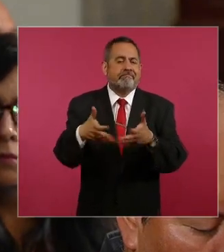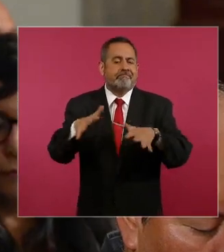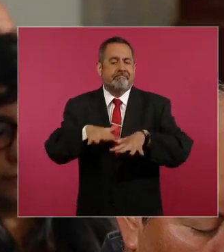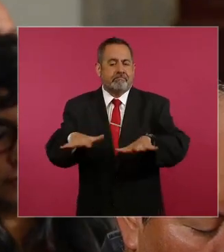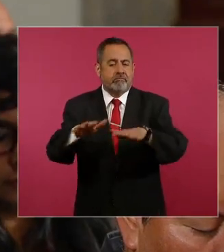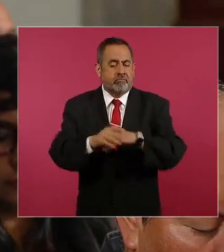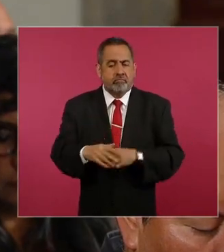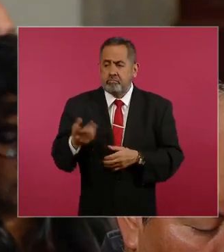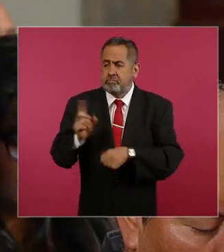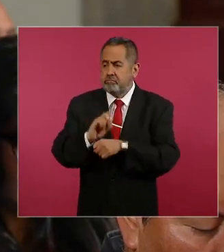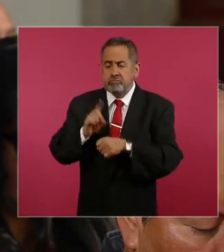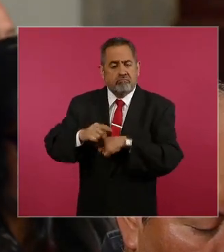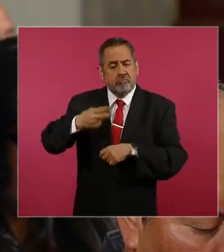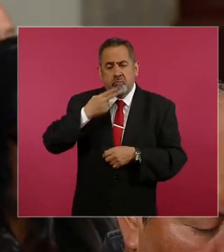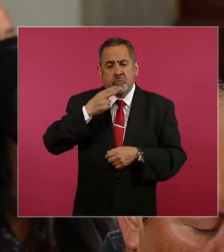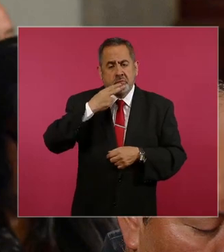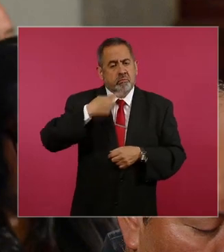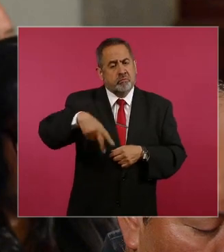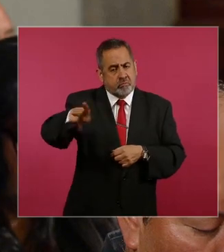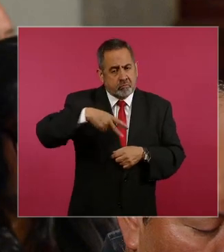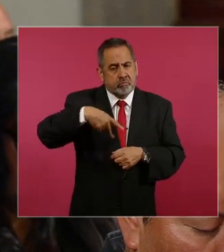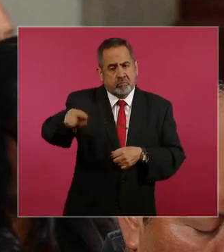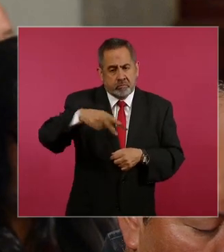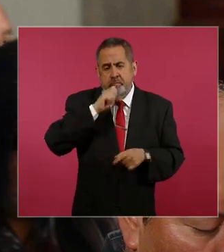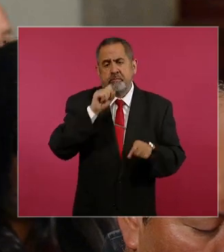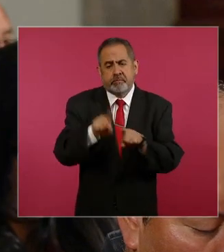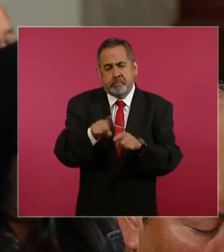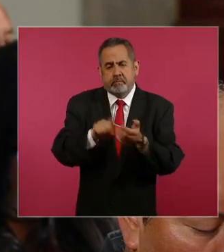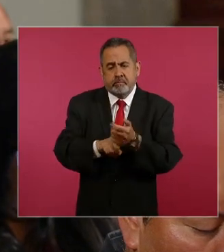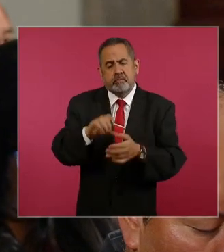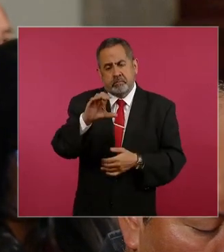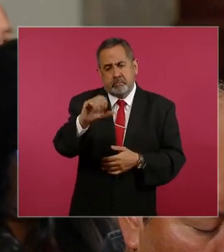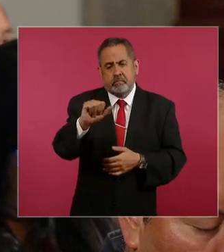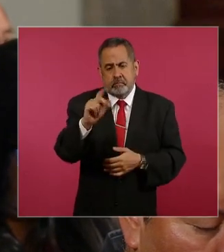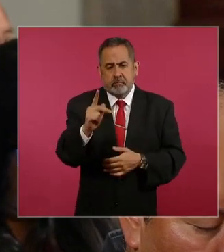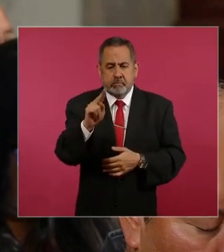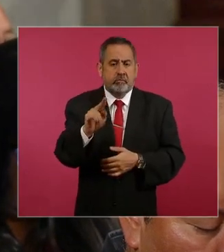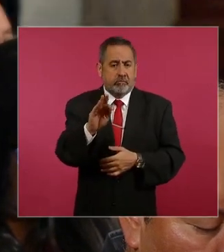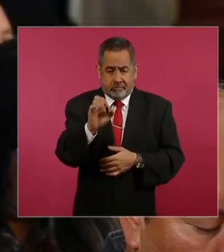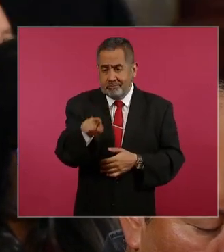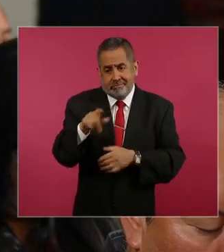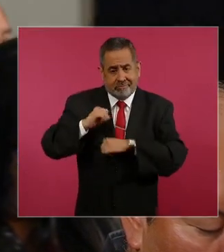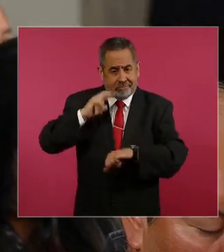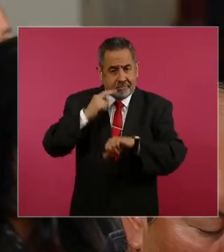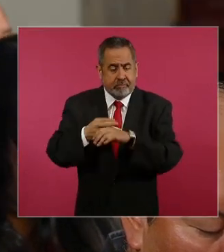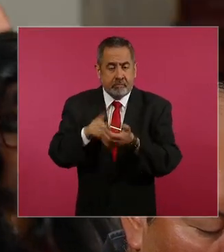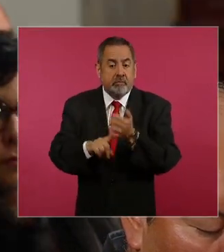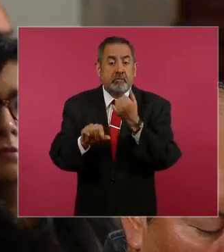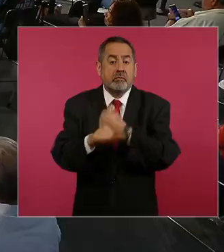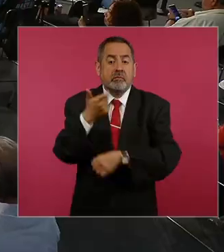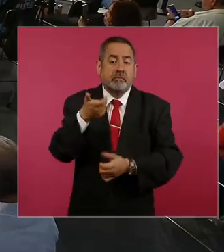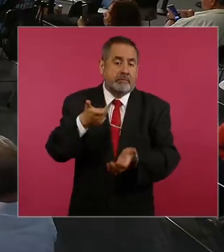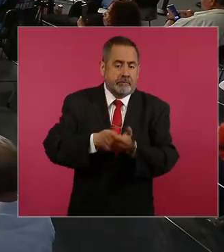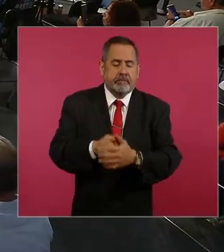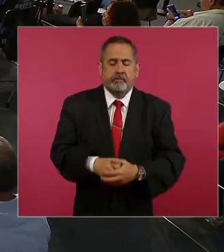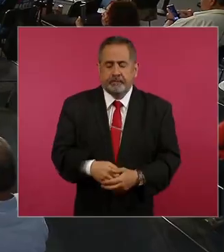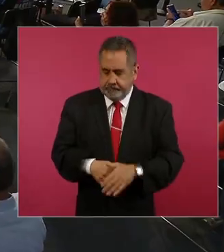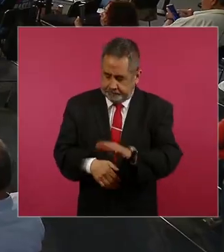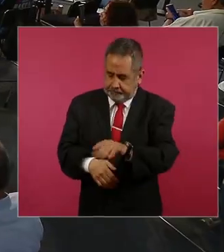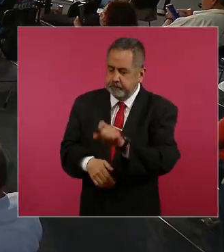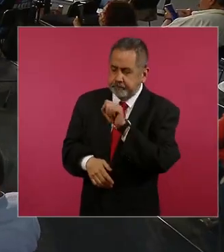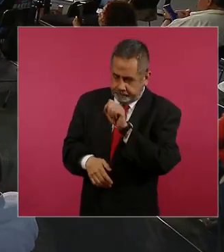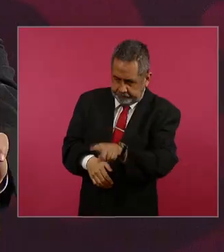usamos todo el mundo ahí en Querétaro. Ojalá esa parte también, y si es de Capufe esa caseta de 11 pesos. Lo vemos,